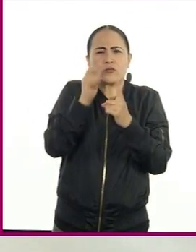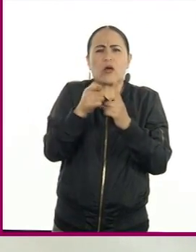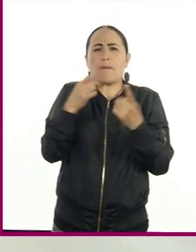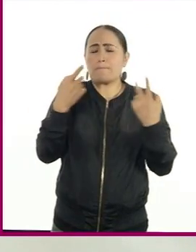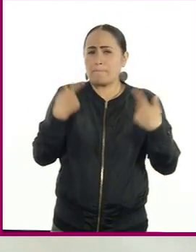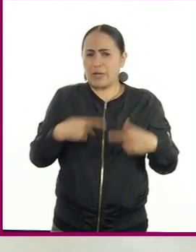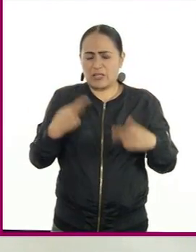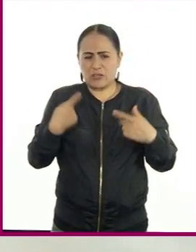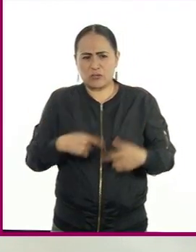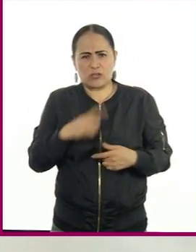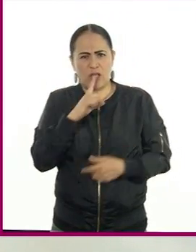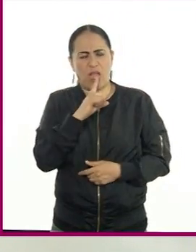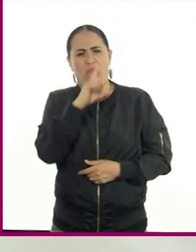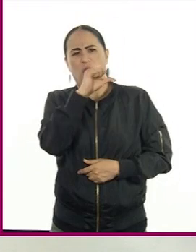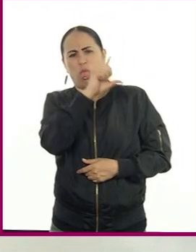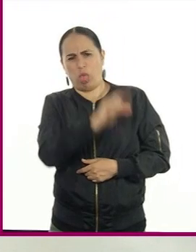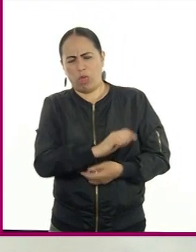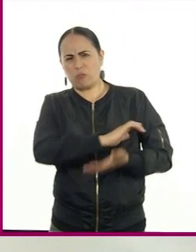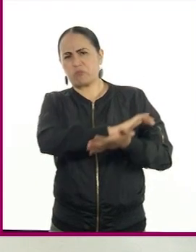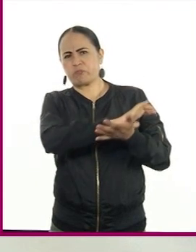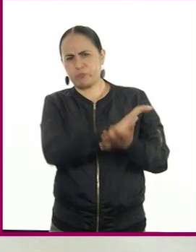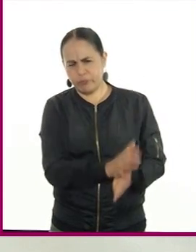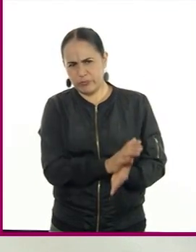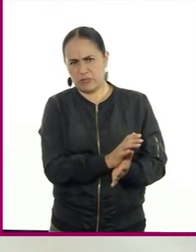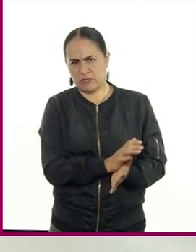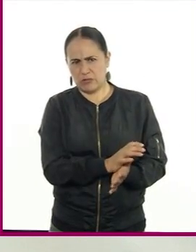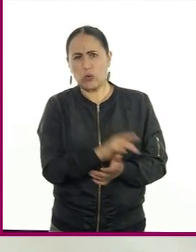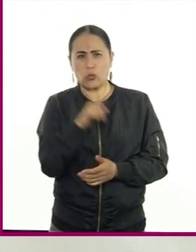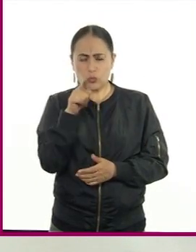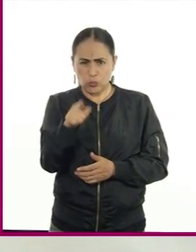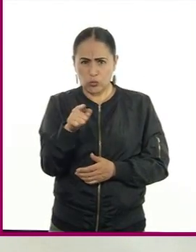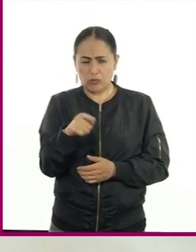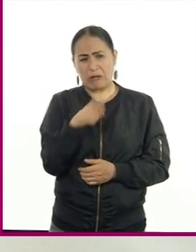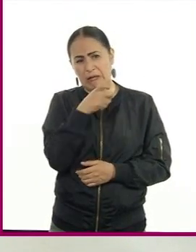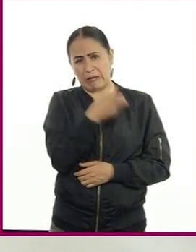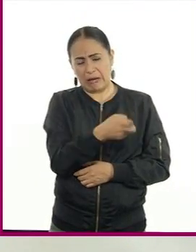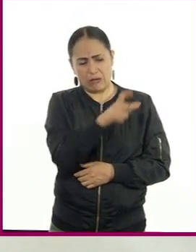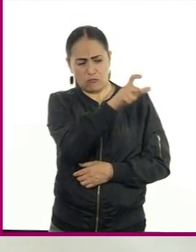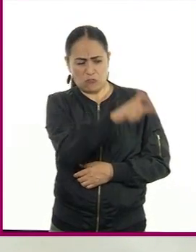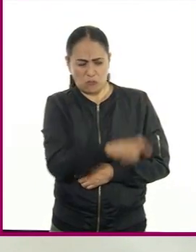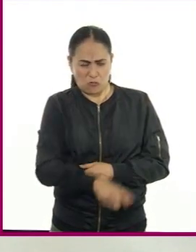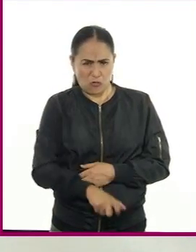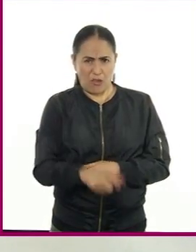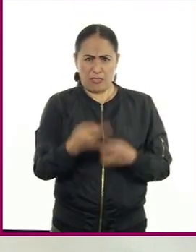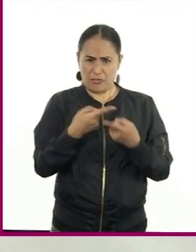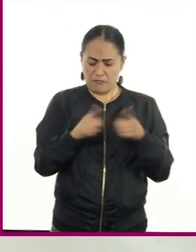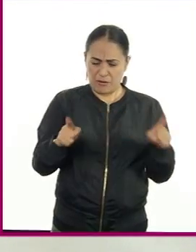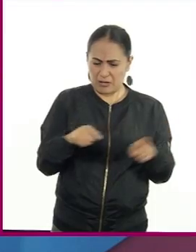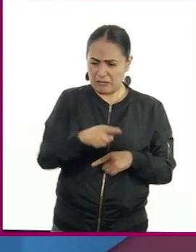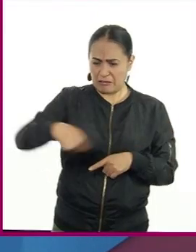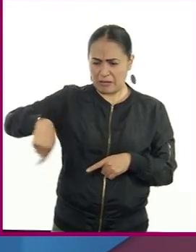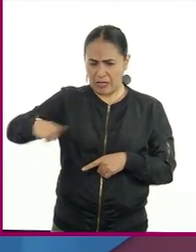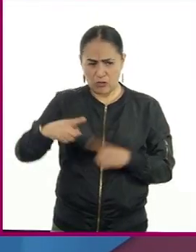han tratado de forma diferente o la hayan discriminado por tener un rasgo distinto a las demás?